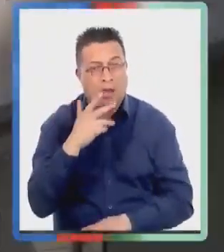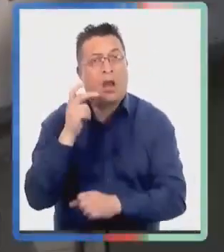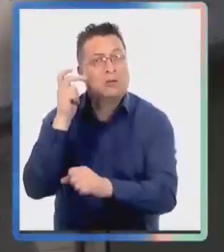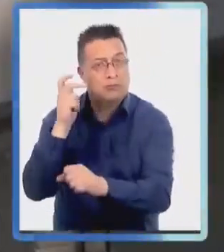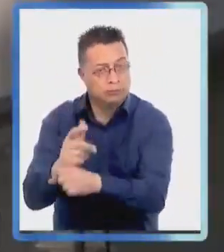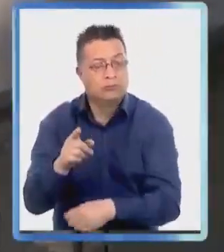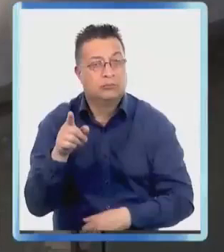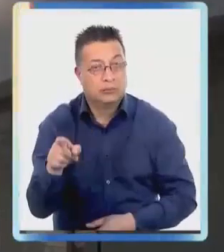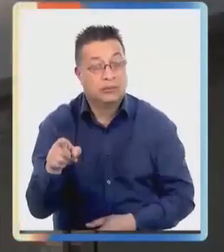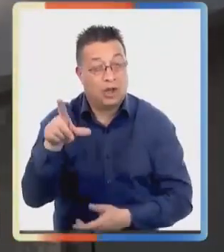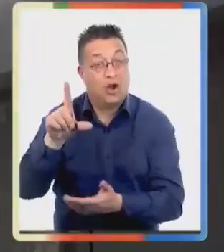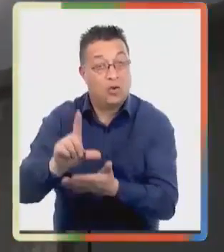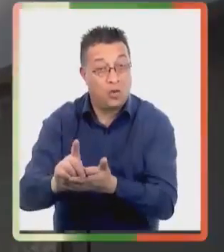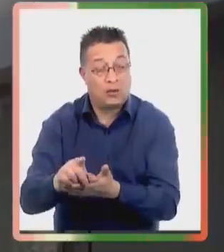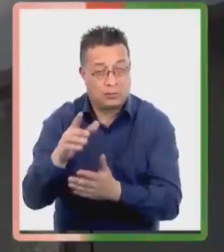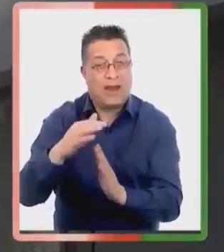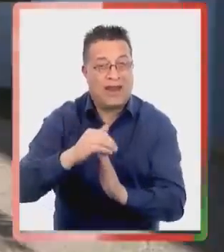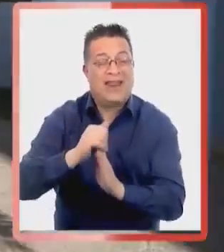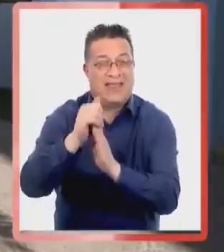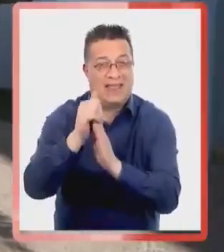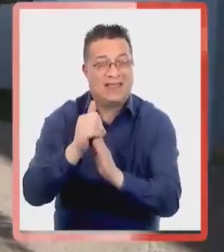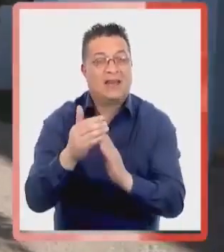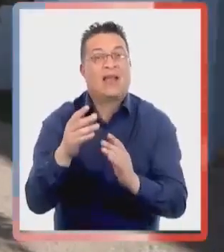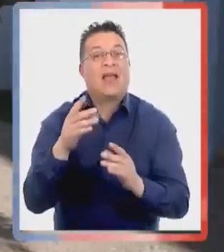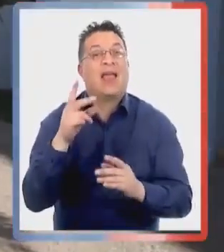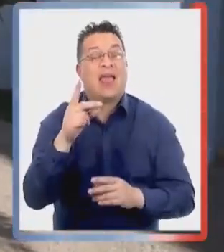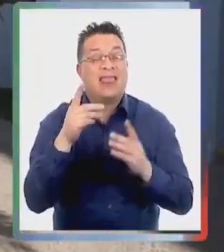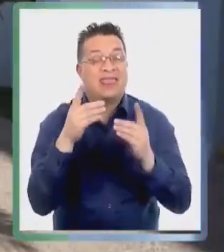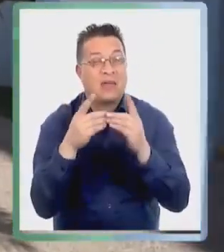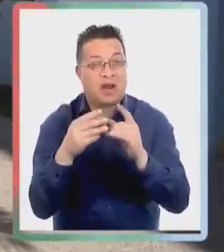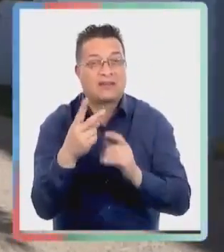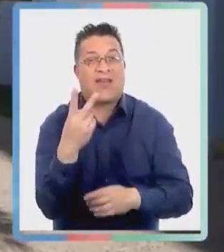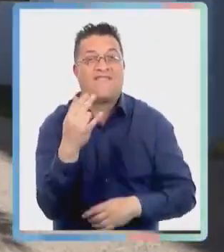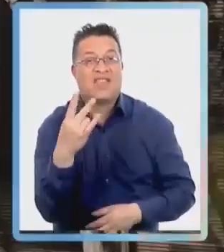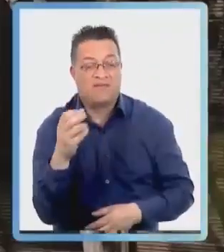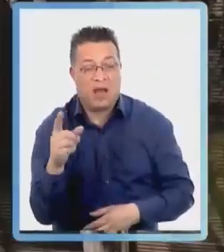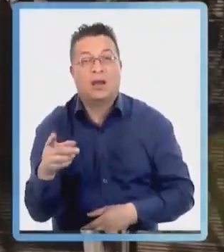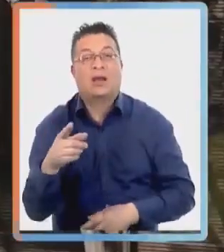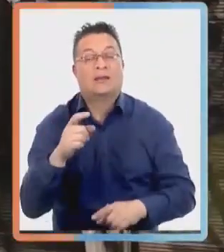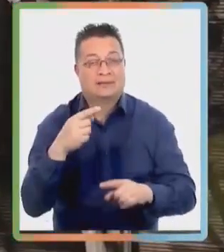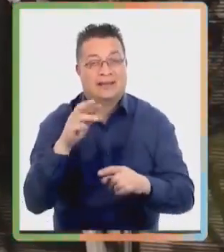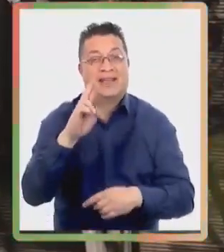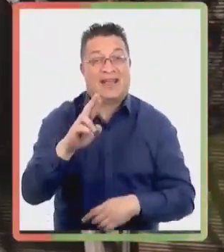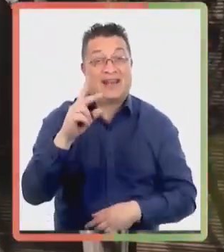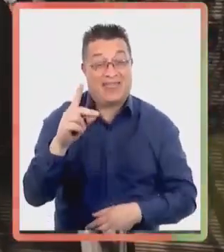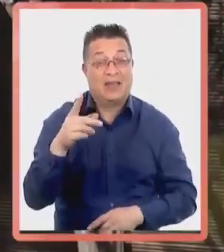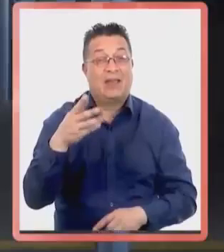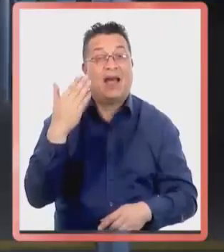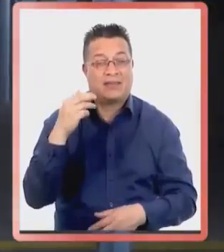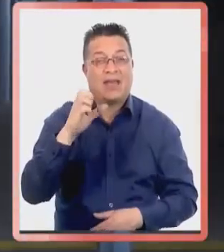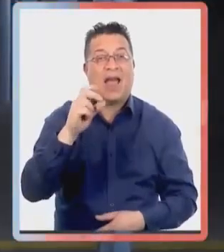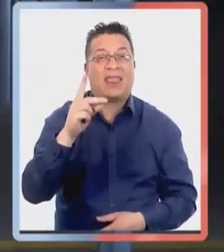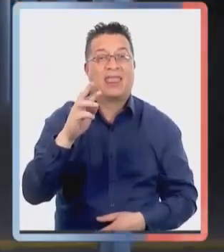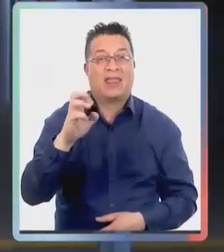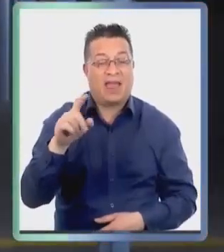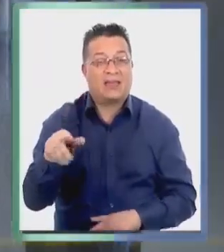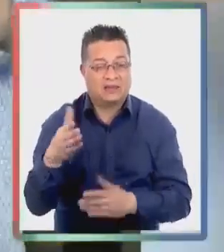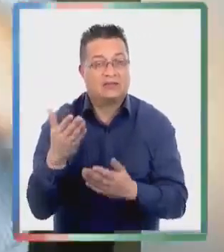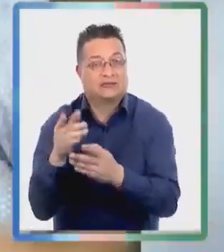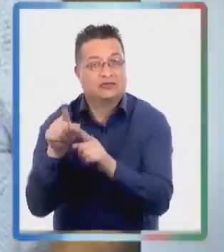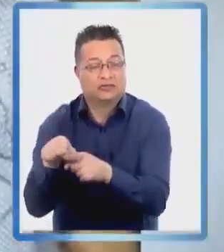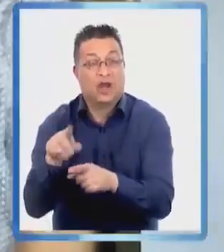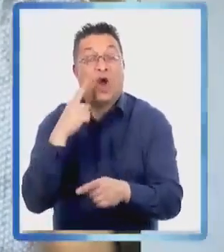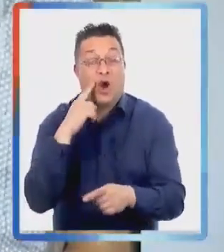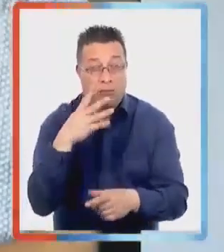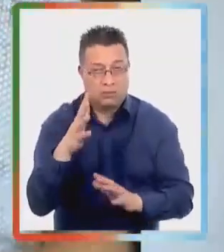Políticos y Estratégicos en Providencia también fueron objeto de un robo. En ese lugar estudió el líder de la Fundación Democracia Viva,